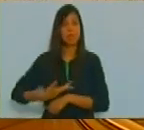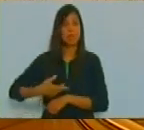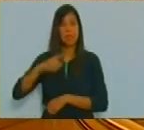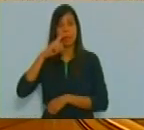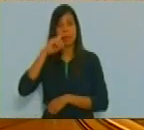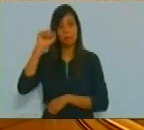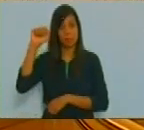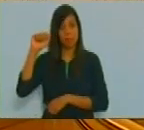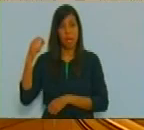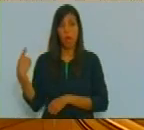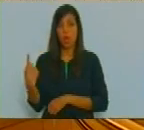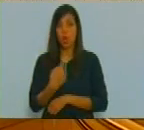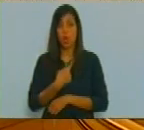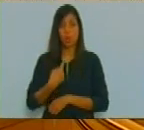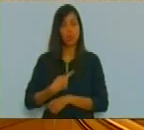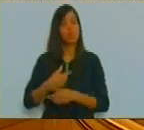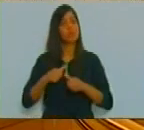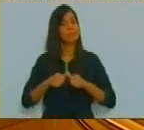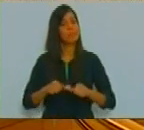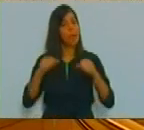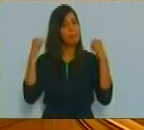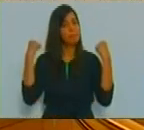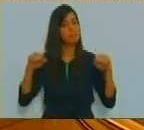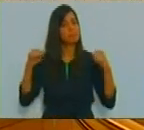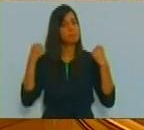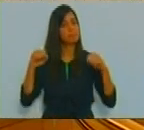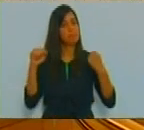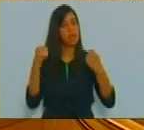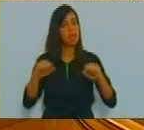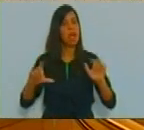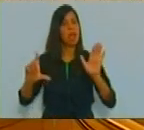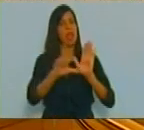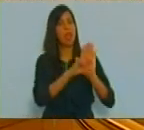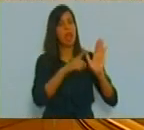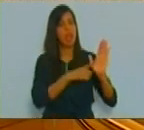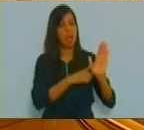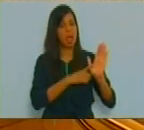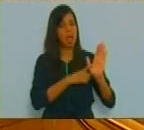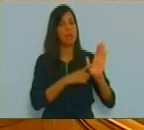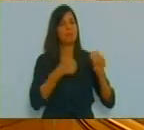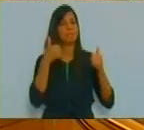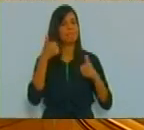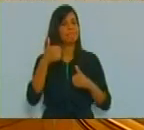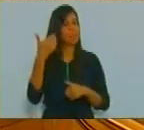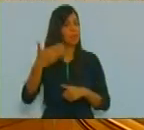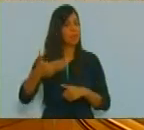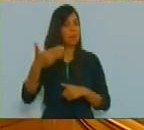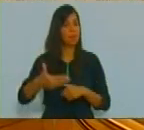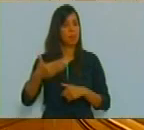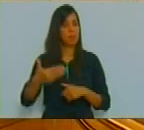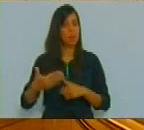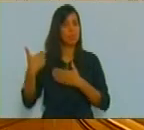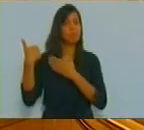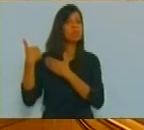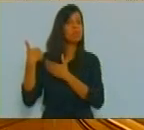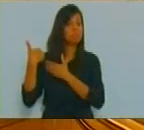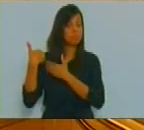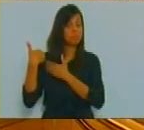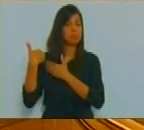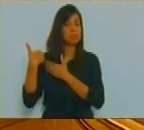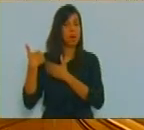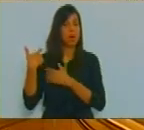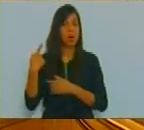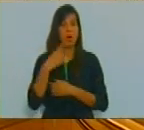que nosotros llevaremos adelante esta sublime e importantísima tarea al cual